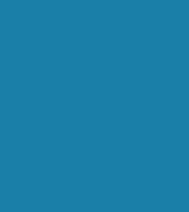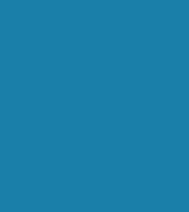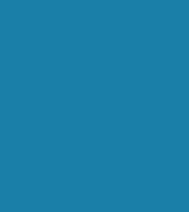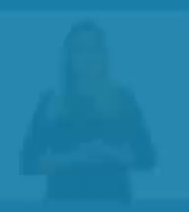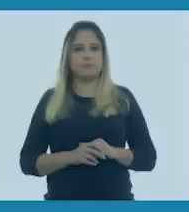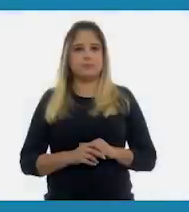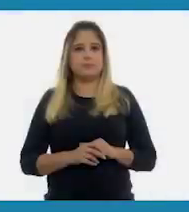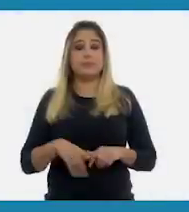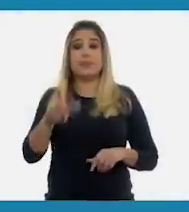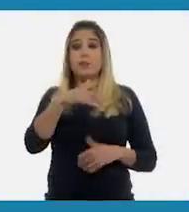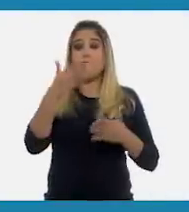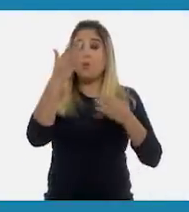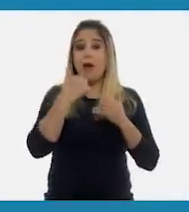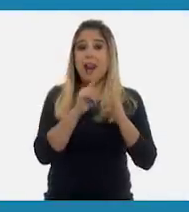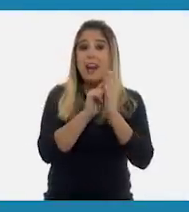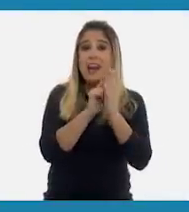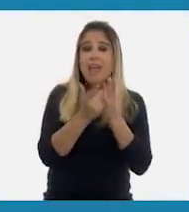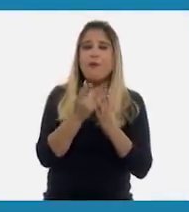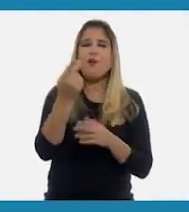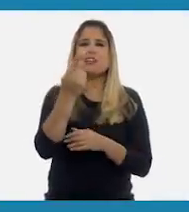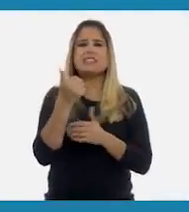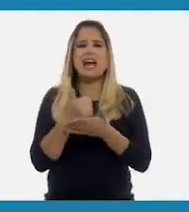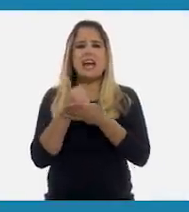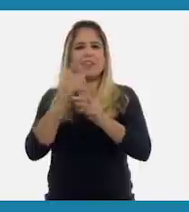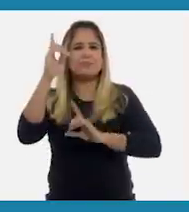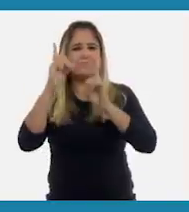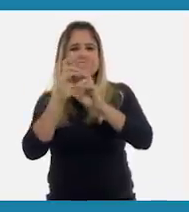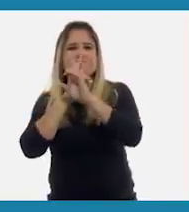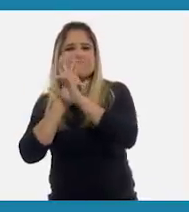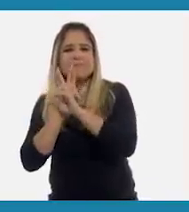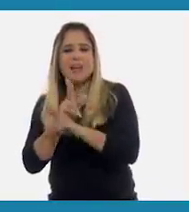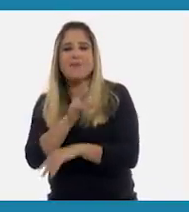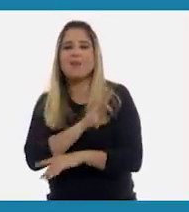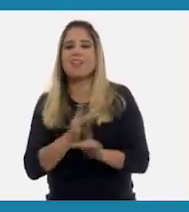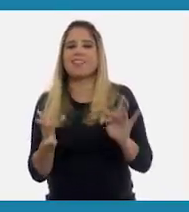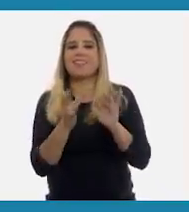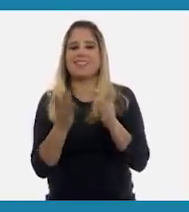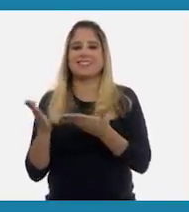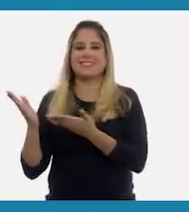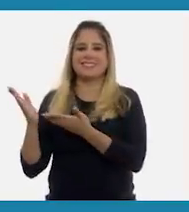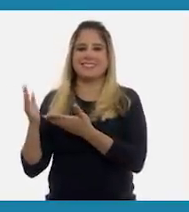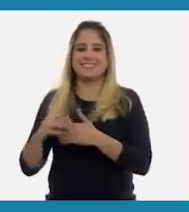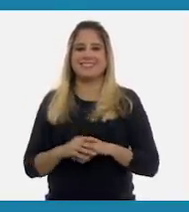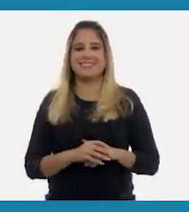Si no tienes el libro de texto o necesitas ayuda para responder las preguntas, contáctanos.